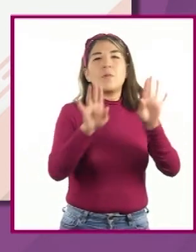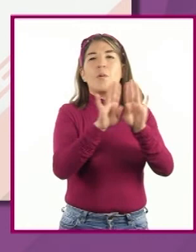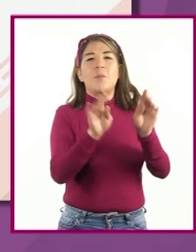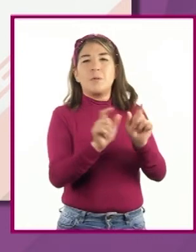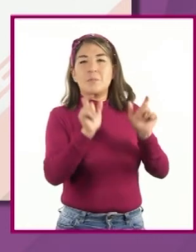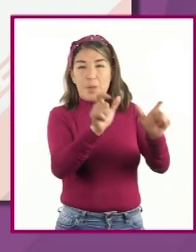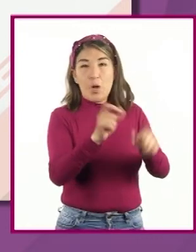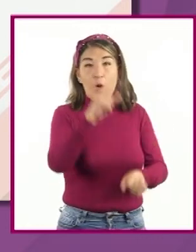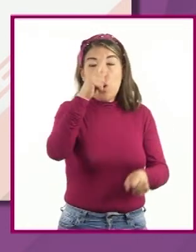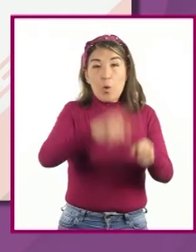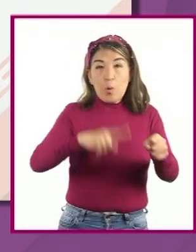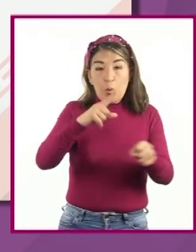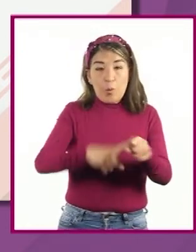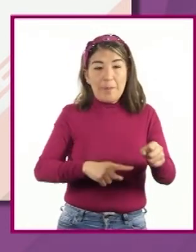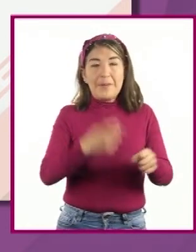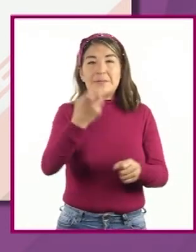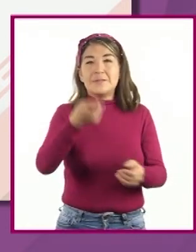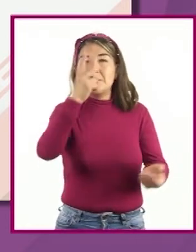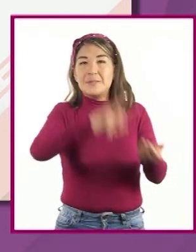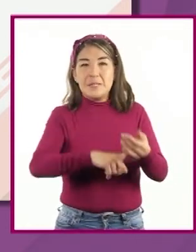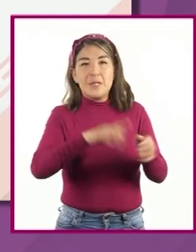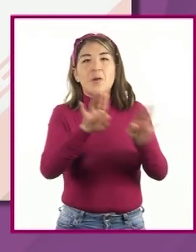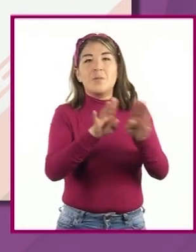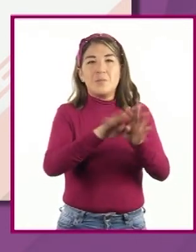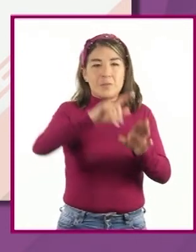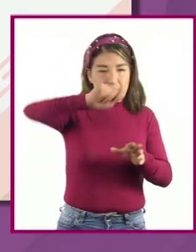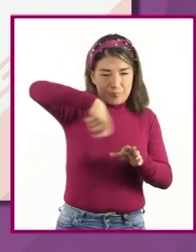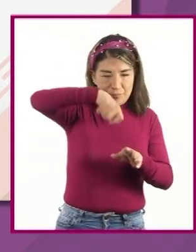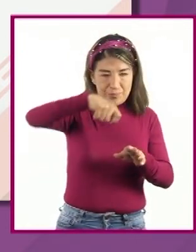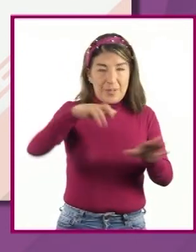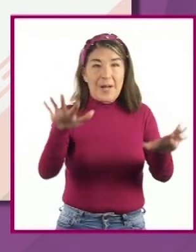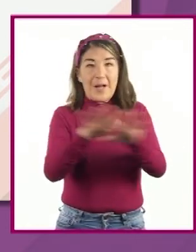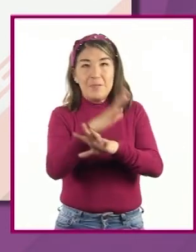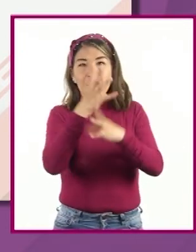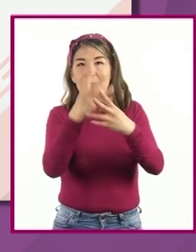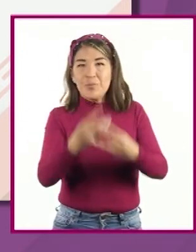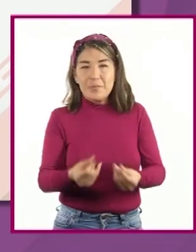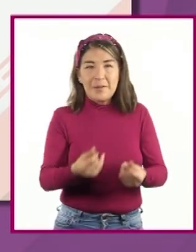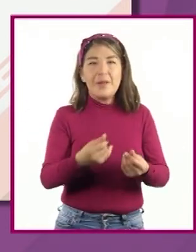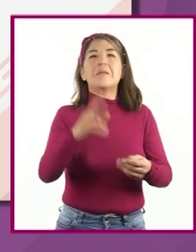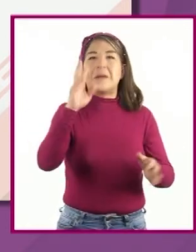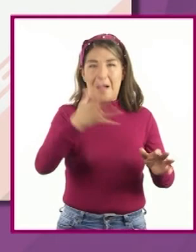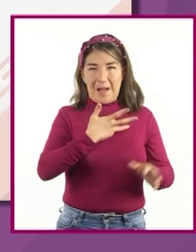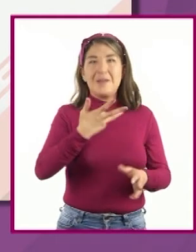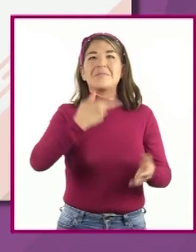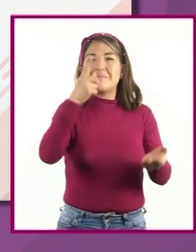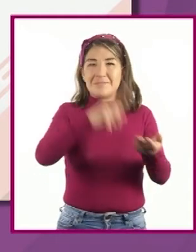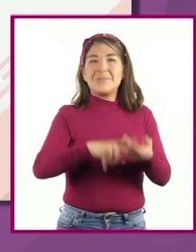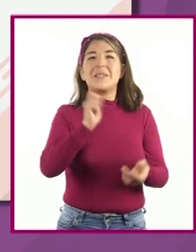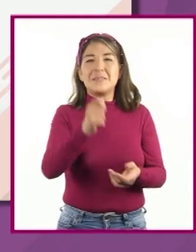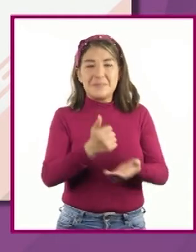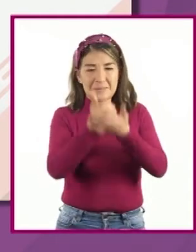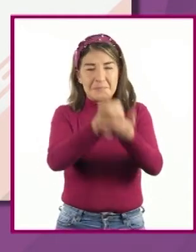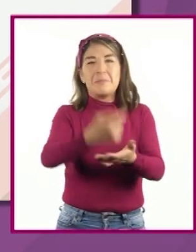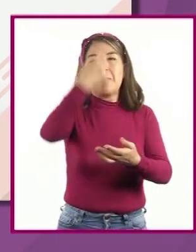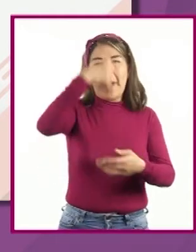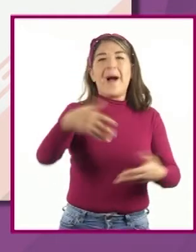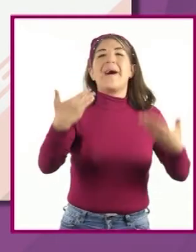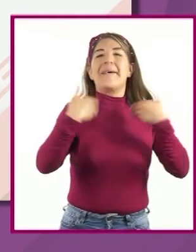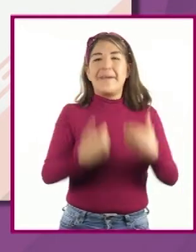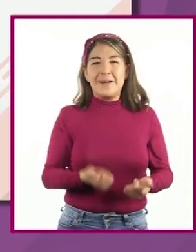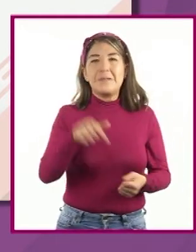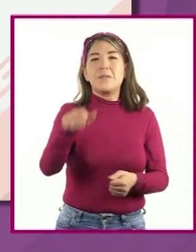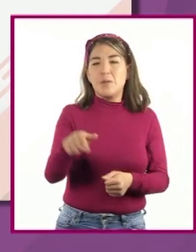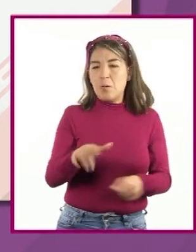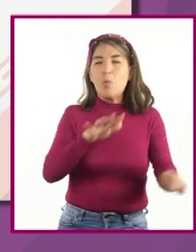El color de las soluciones que los contienen presentan cambios, los cuales ayudan a saber de qué